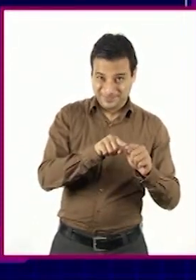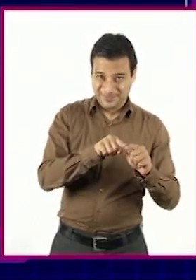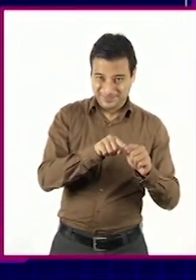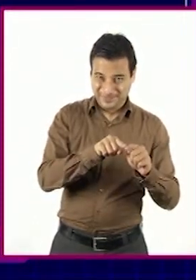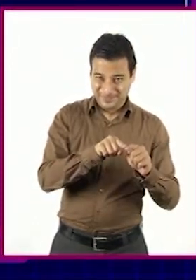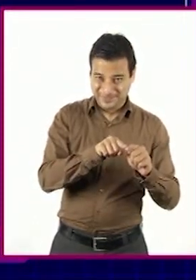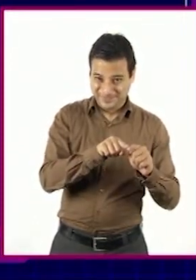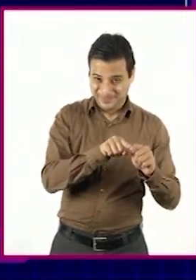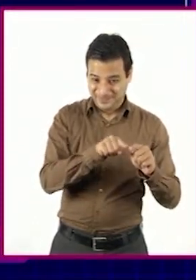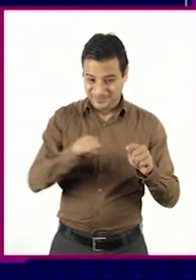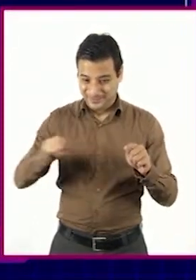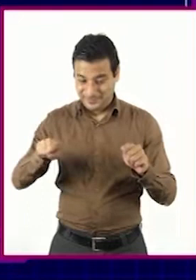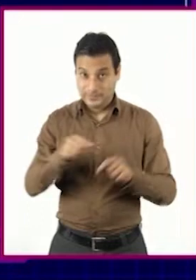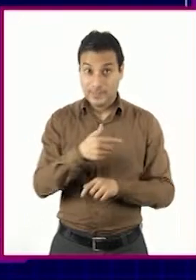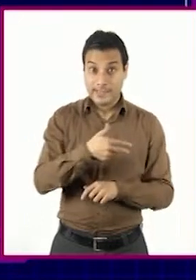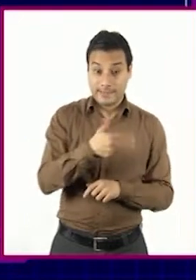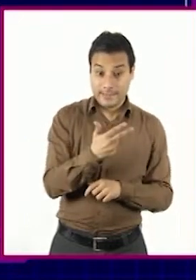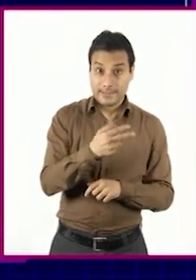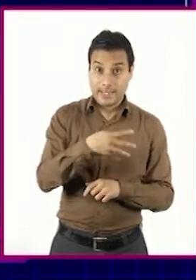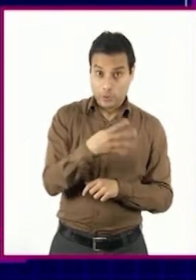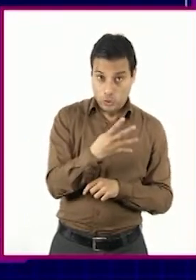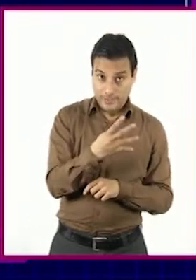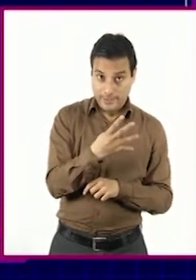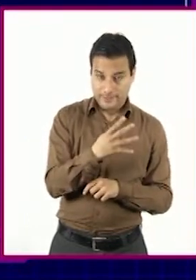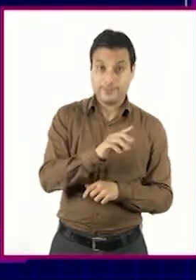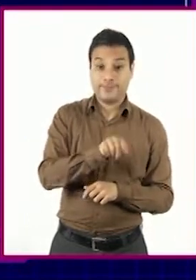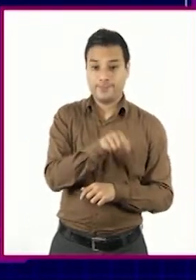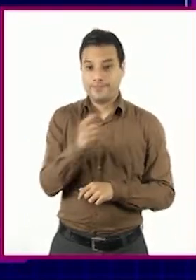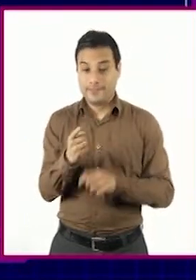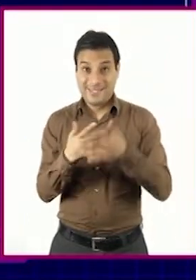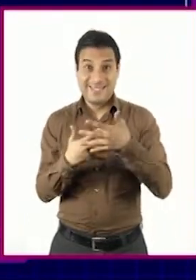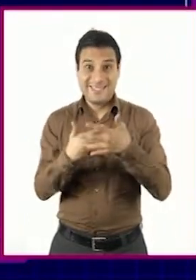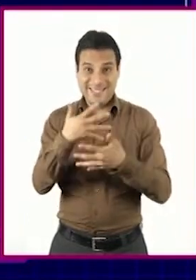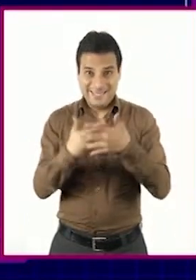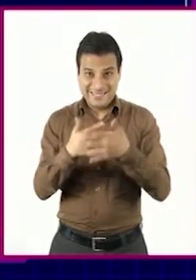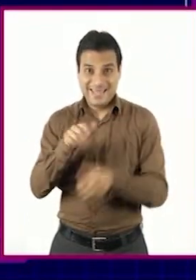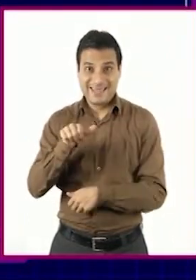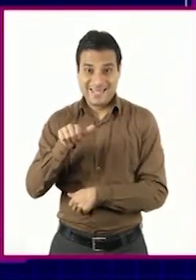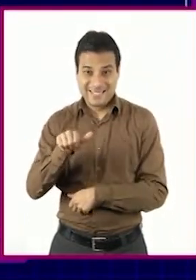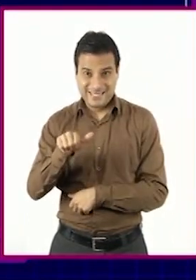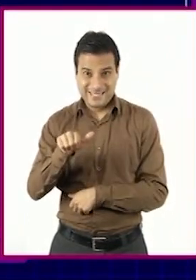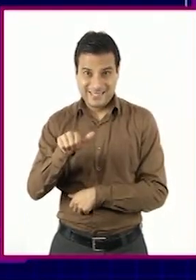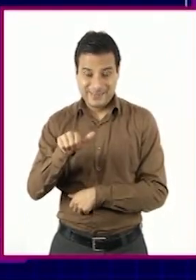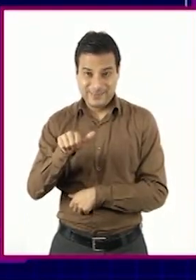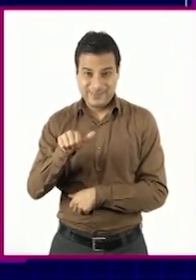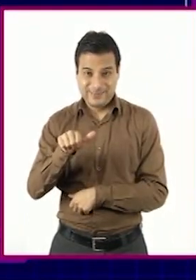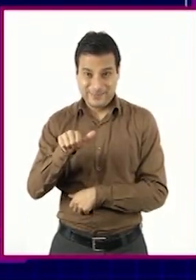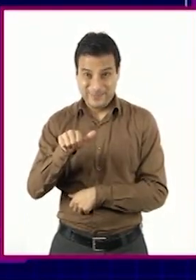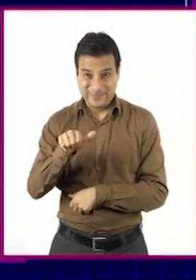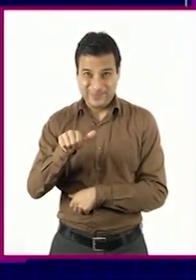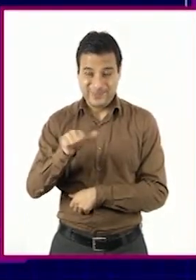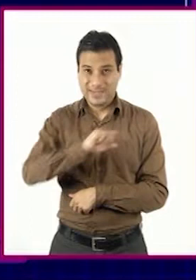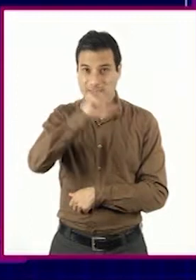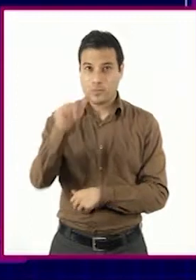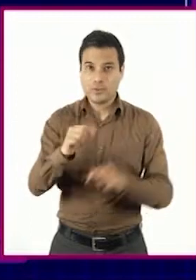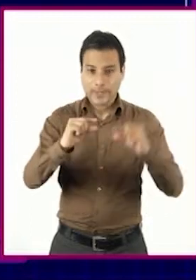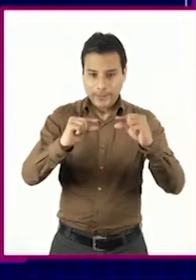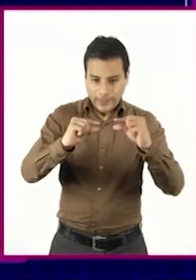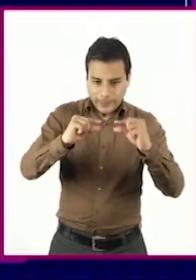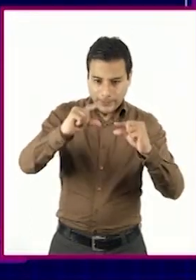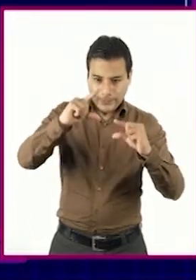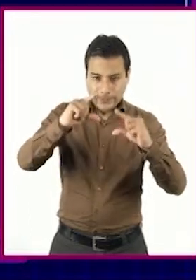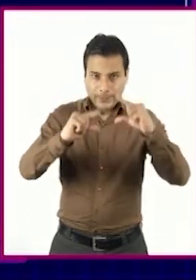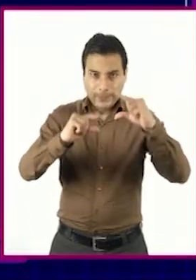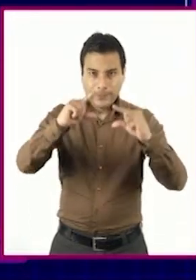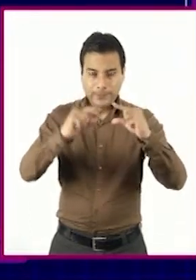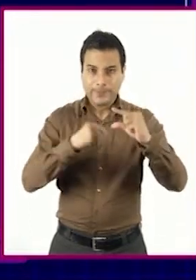intervalos 13-14 y 15-16 y se trazan rectángulos con una altura que coincida con